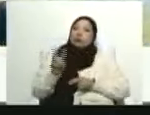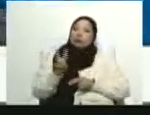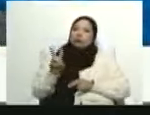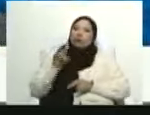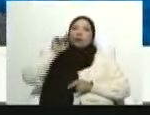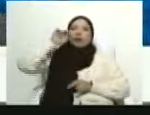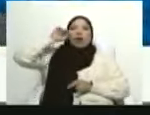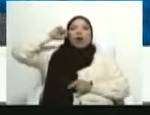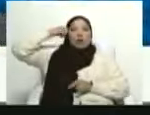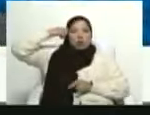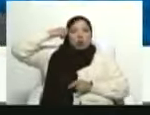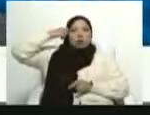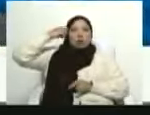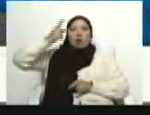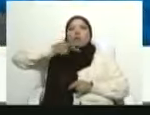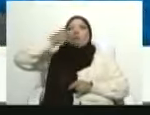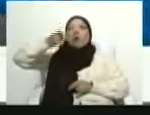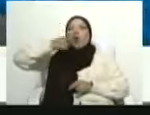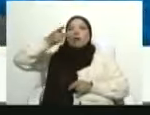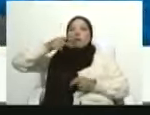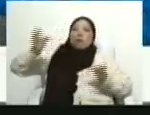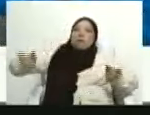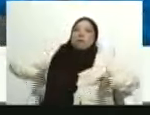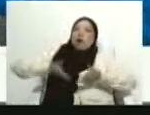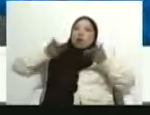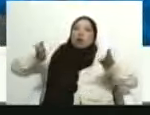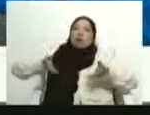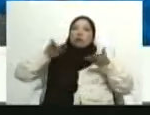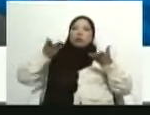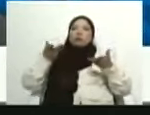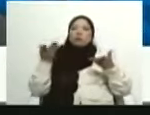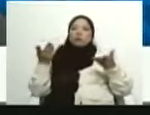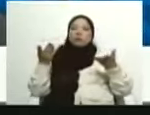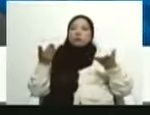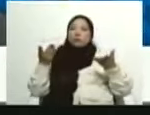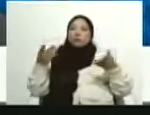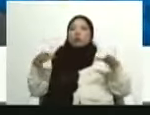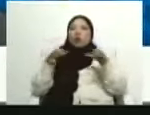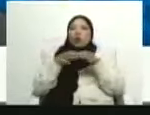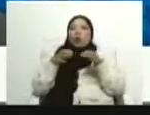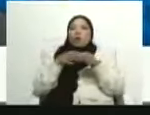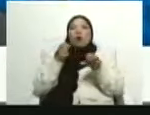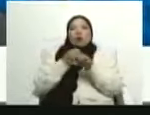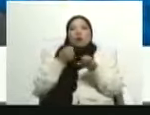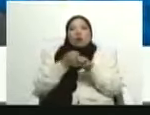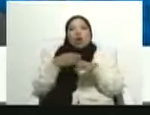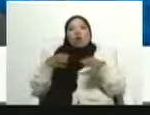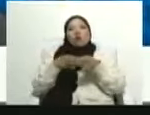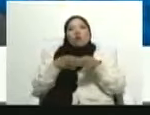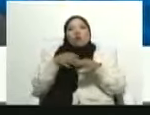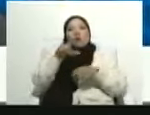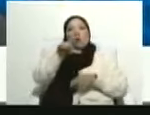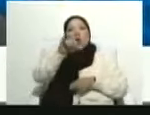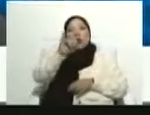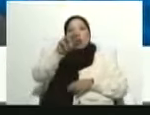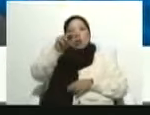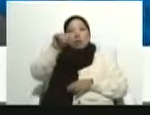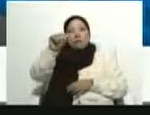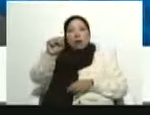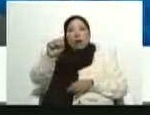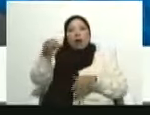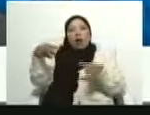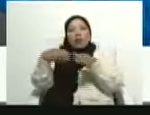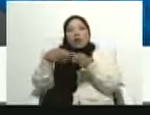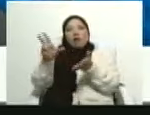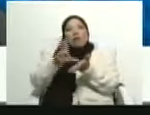Recordemos que este es un caso políticamente motivado por el extinto Grupo de Lima, el nefasto Grupo de Lima, que ha tratado